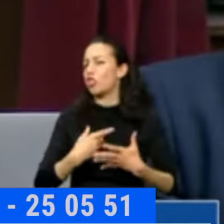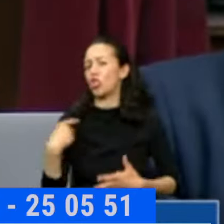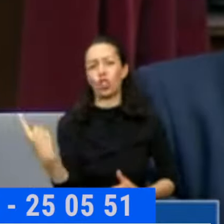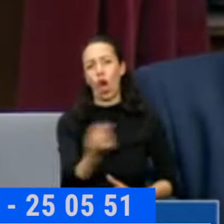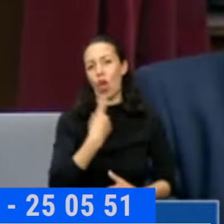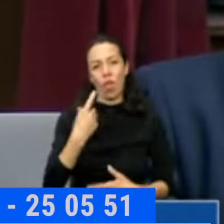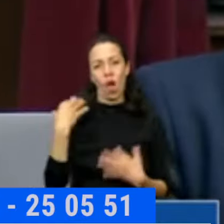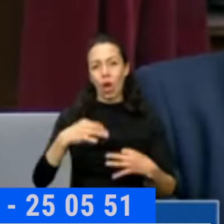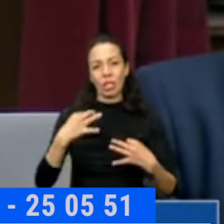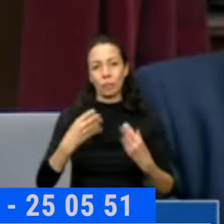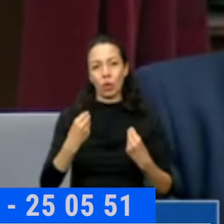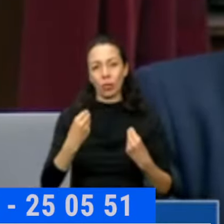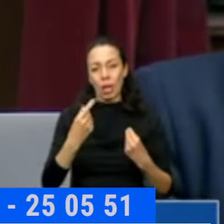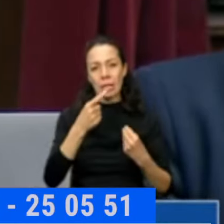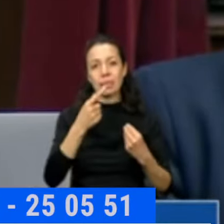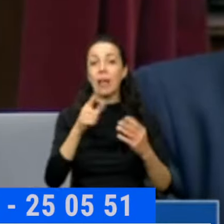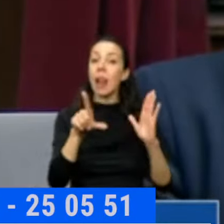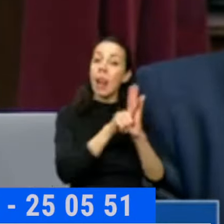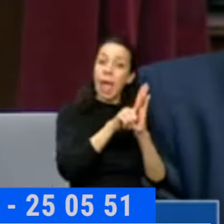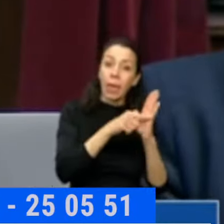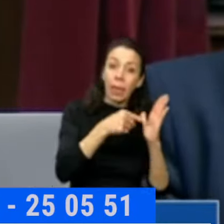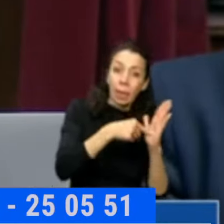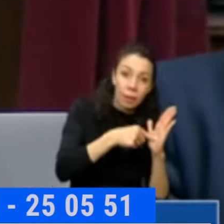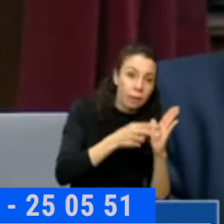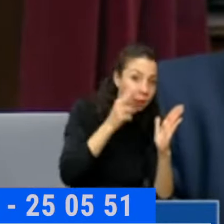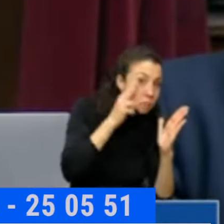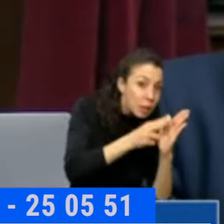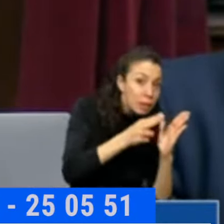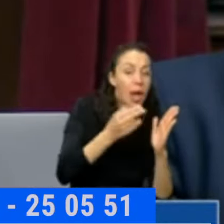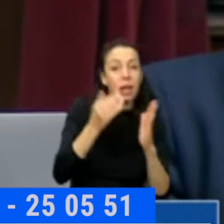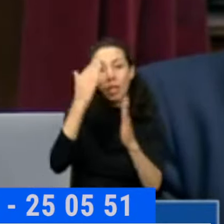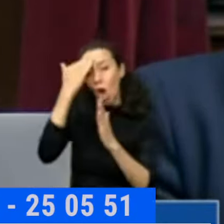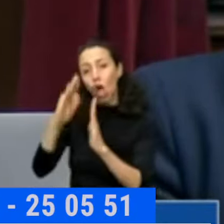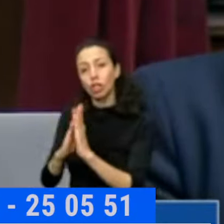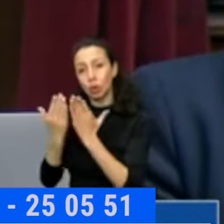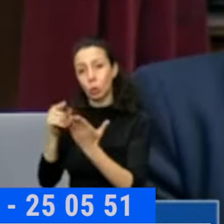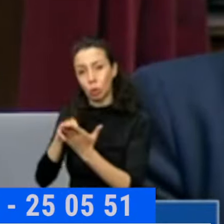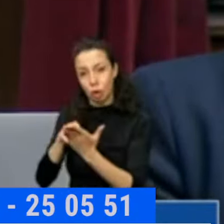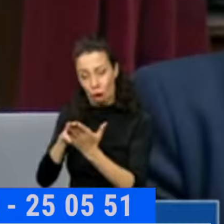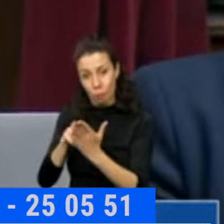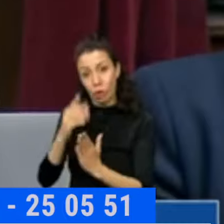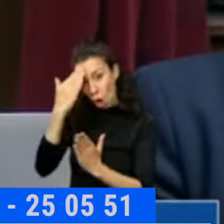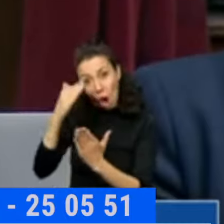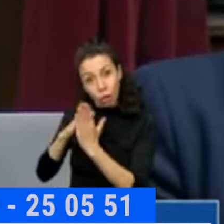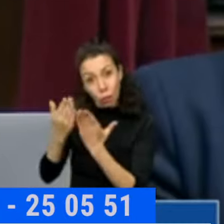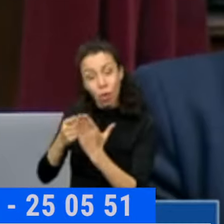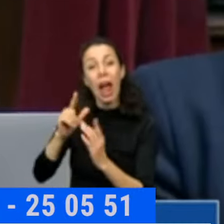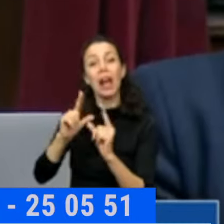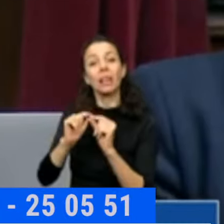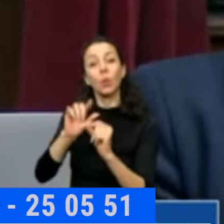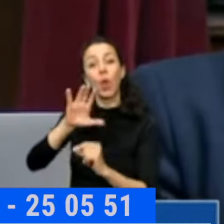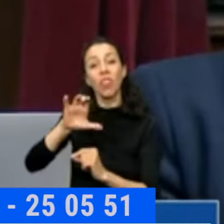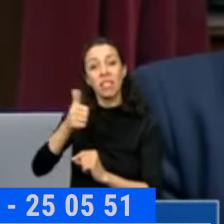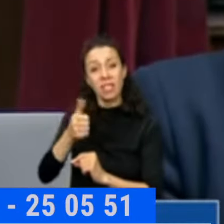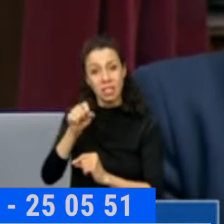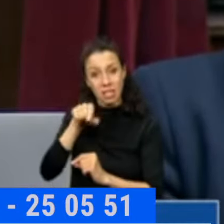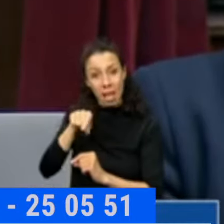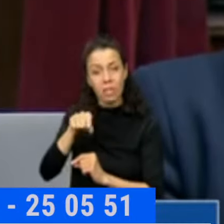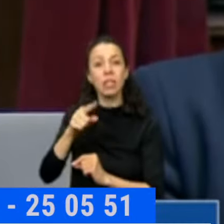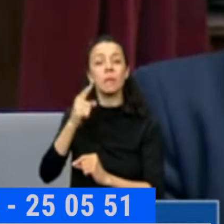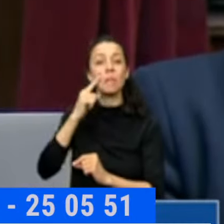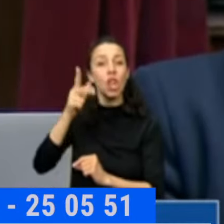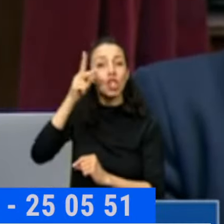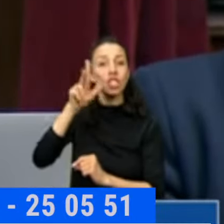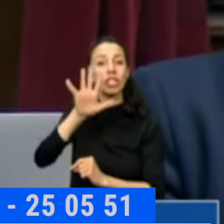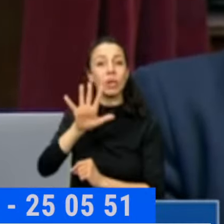padres. Sin embargo, el kirchnerismo vino, tocó la fórmula, tenía número suficiente y hizo lo que quiso. Pero esta